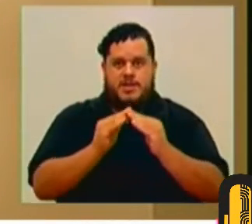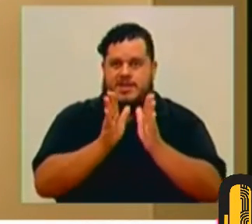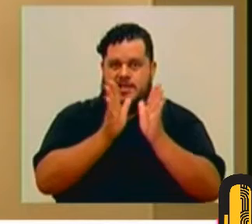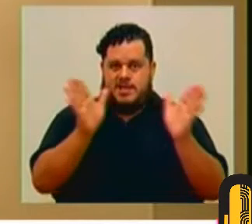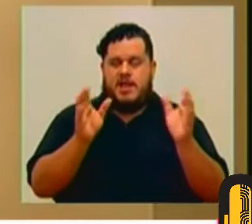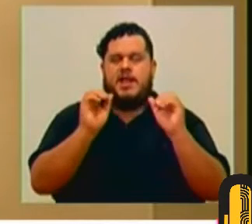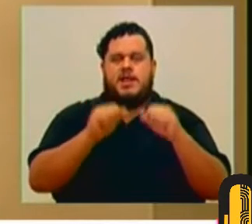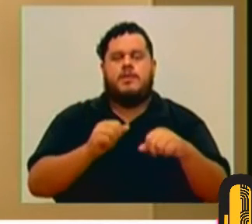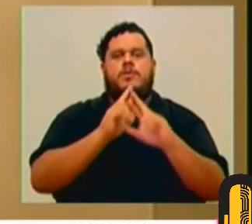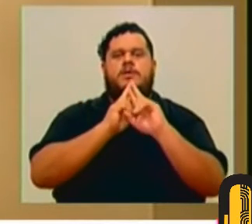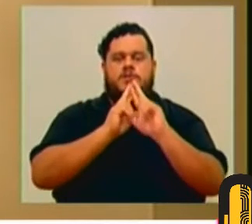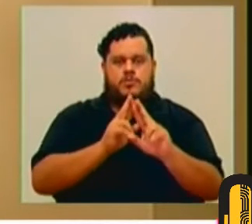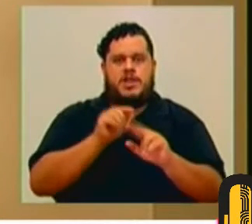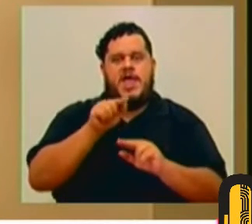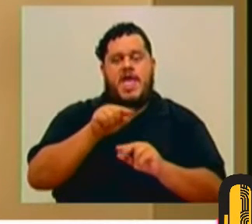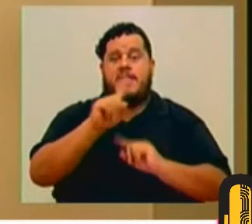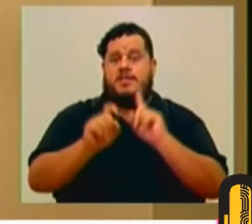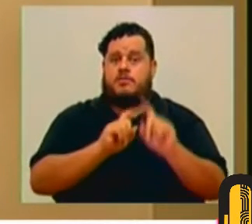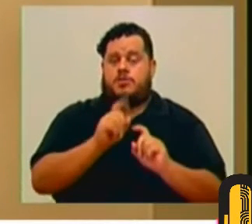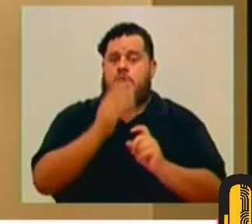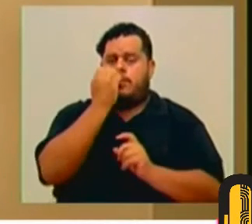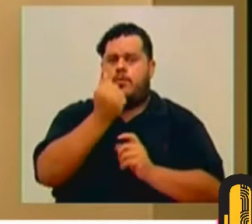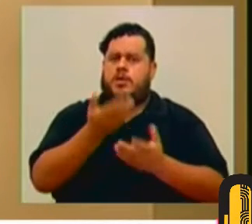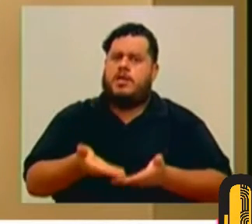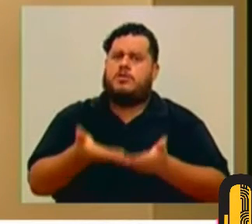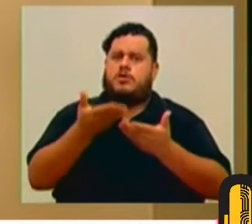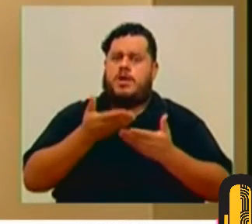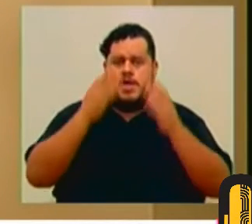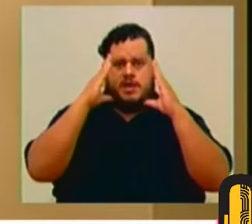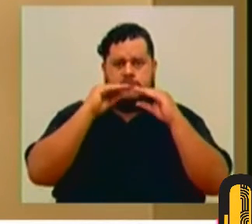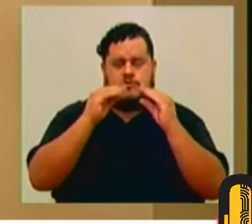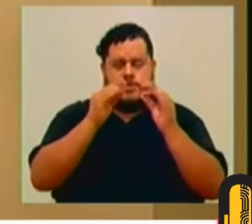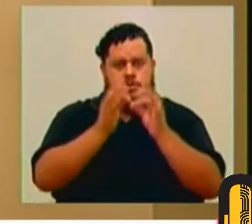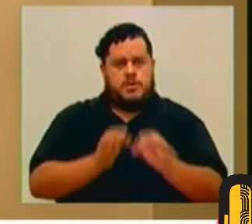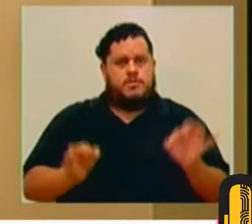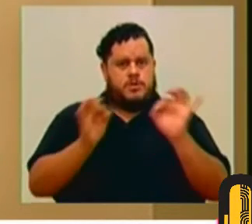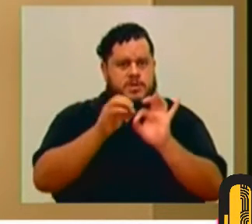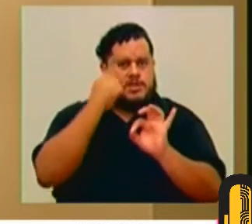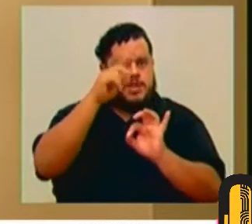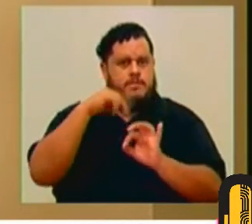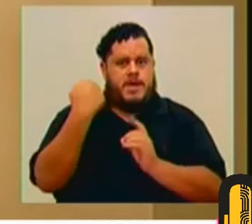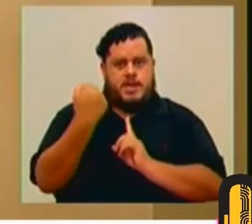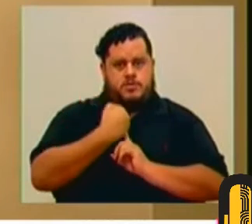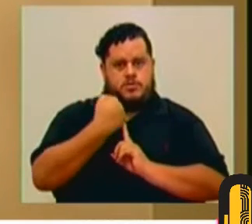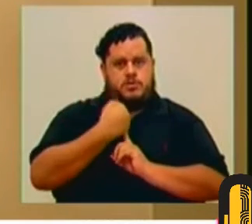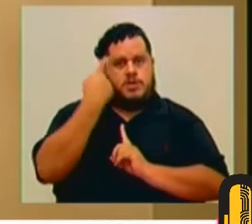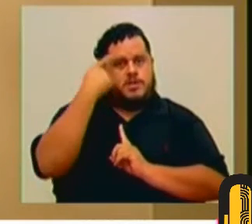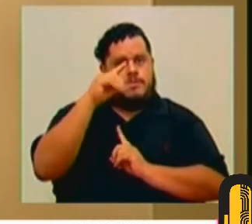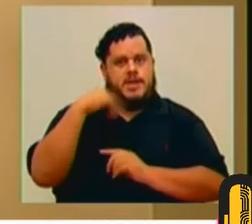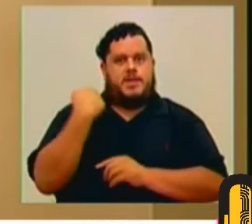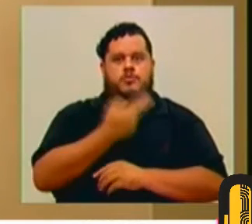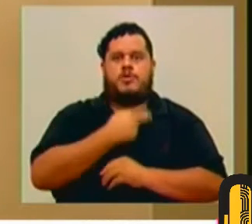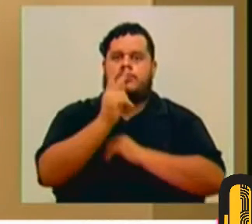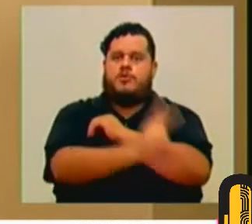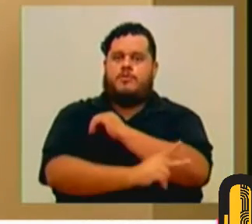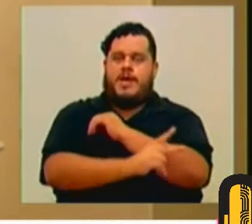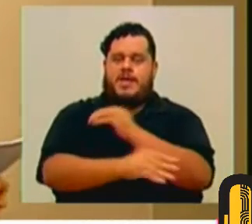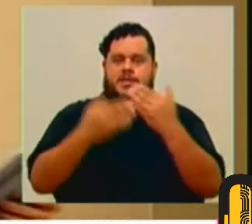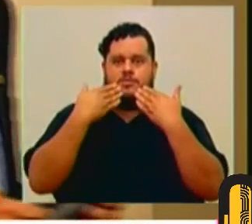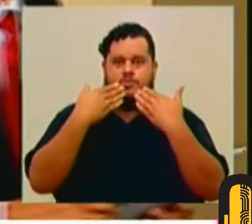puedan responder este cuestionario porque nos van a dar información valiosa para nosotros mismos y para nuestro país.